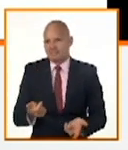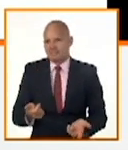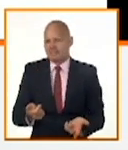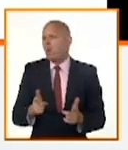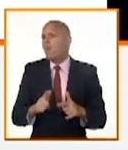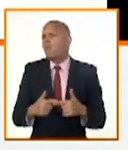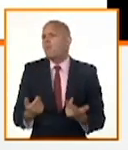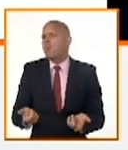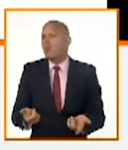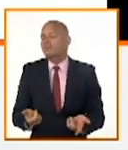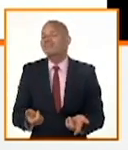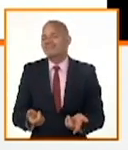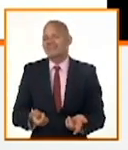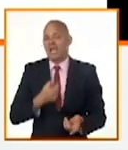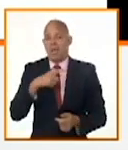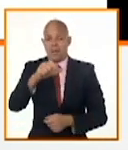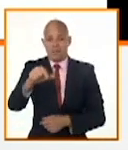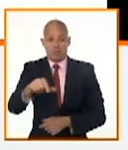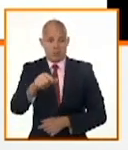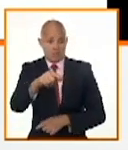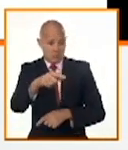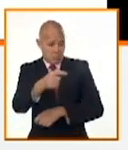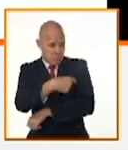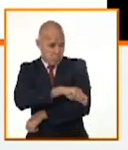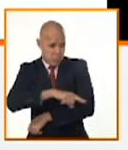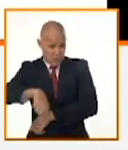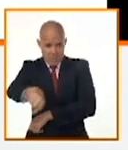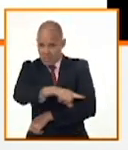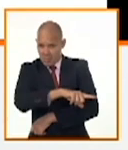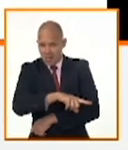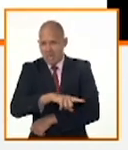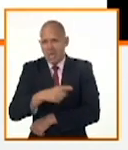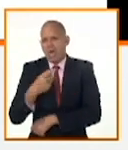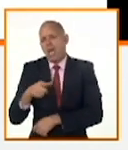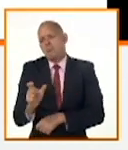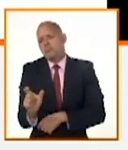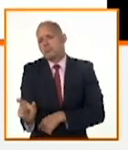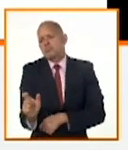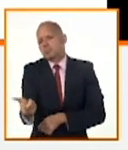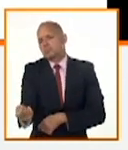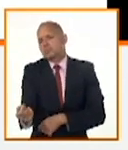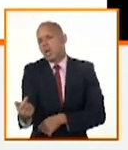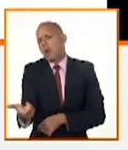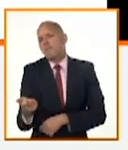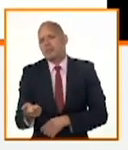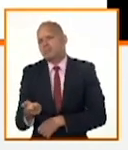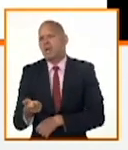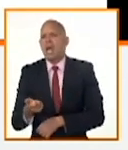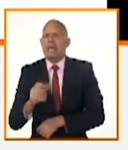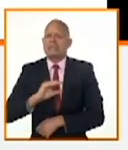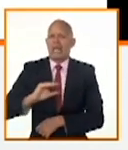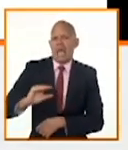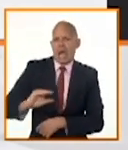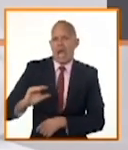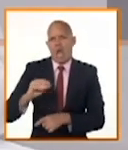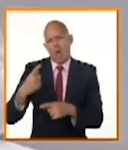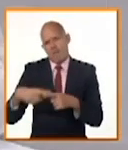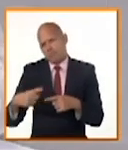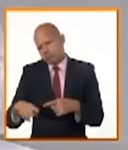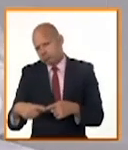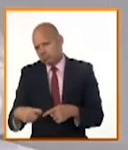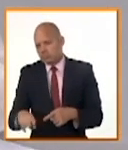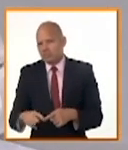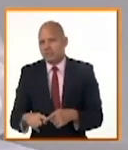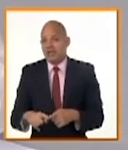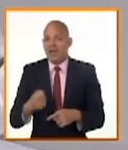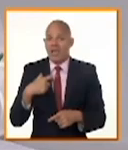requiere el mismo volumen de efectivo que puede requerir un actor económico y por lo tanto la necesidad Exacto la necesidad que va a ocurrir automático